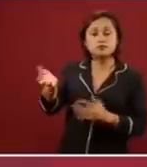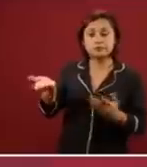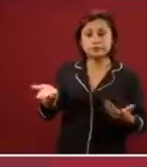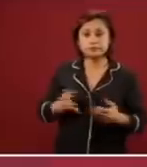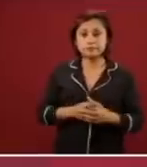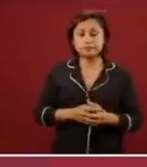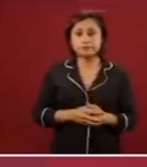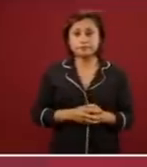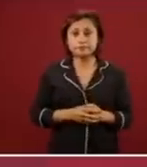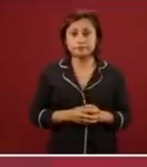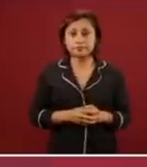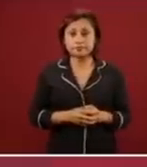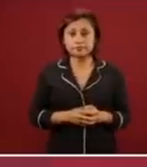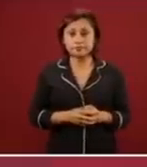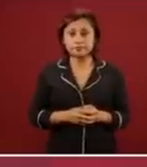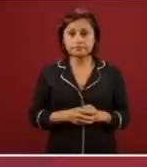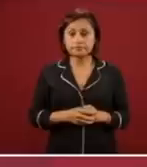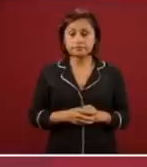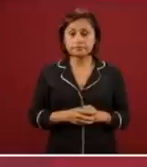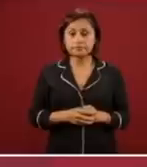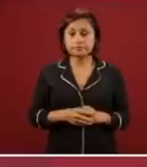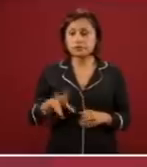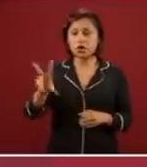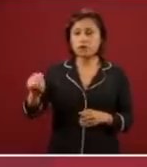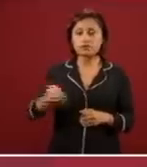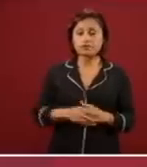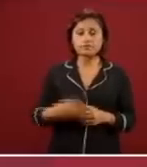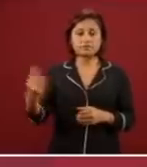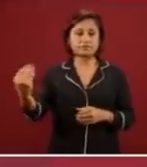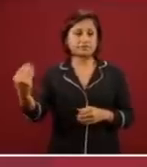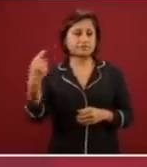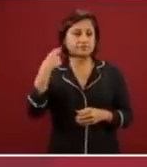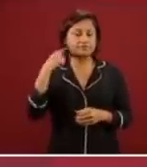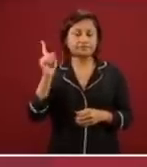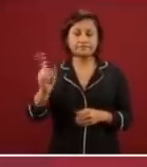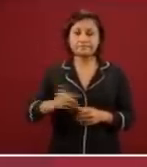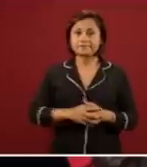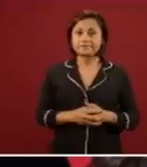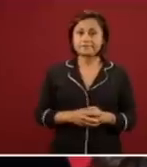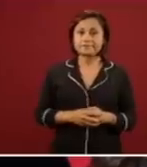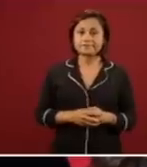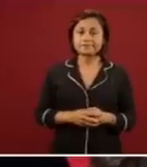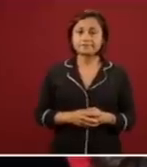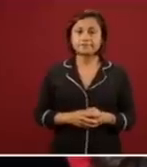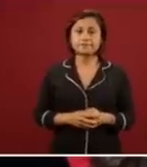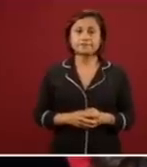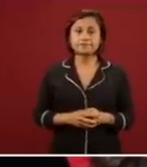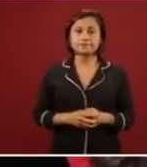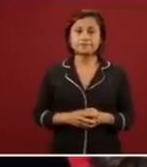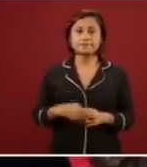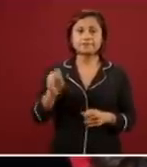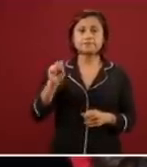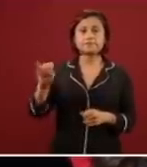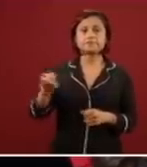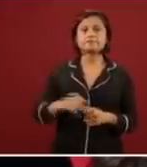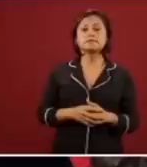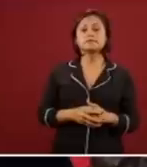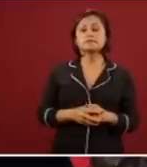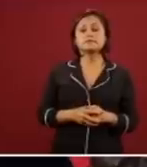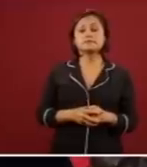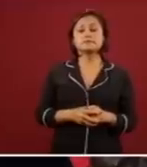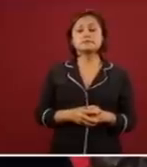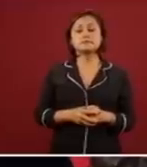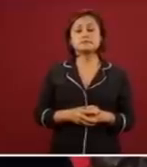Presidente, ¿usted se reunió con Medina Mora? No. ¿Con Saldívar para saber sobre el asunto de Medina Mora? Sí. Ahí. ¿Se le